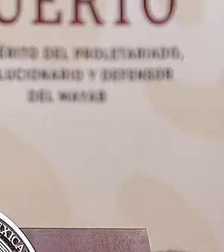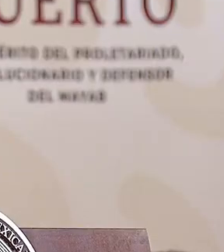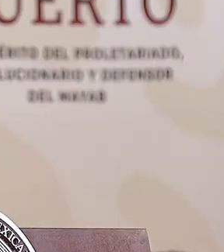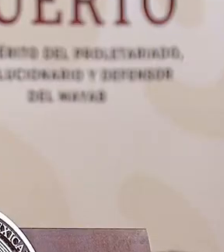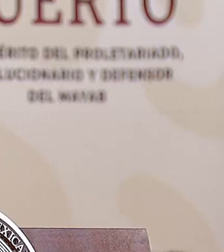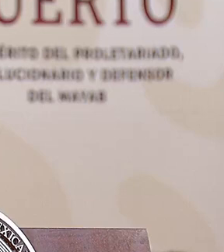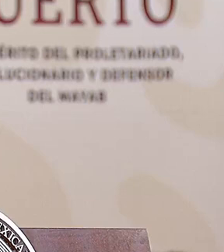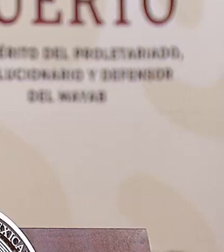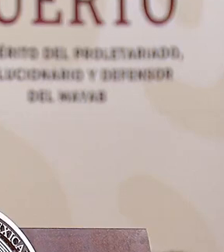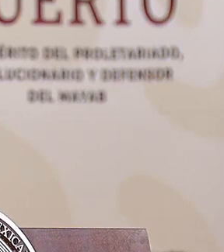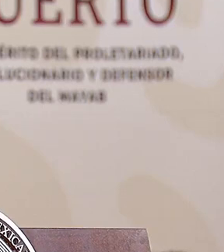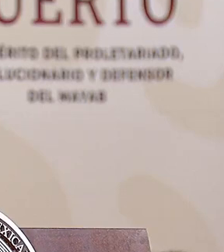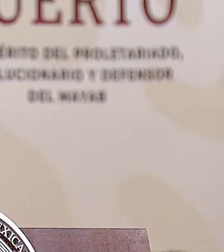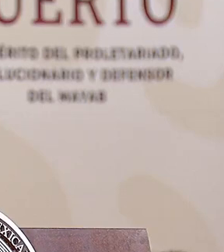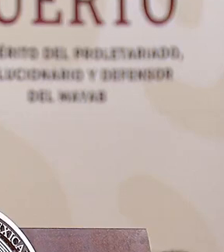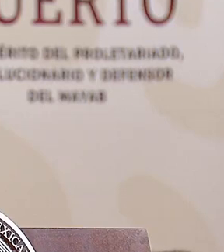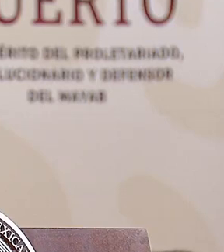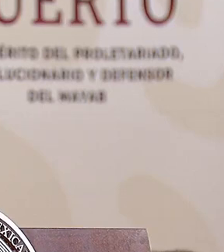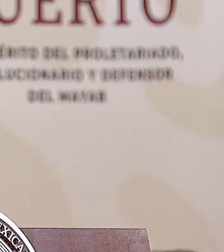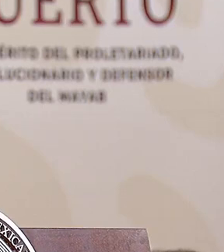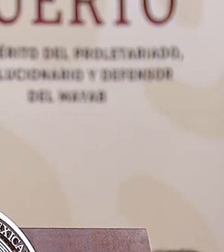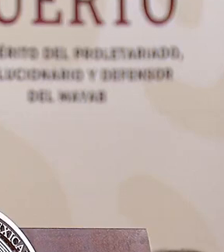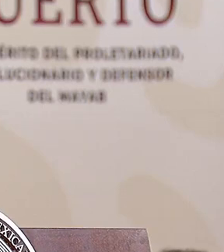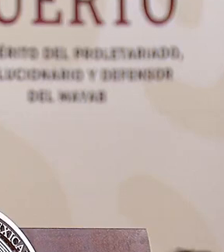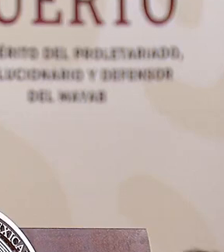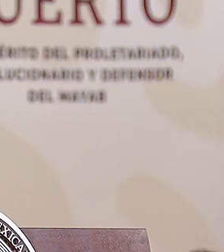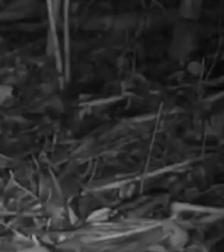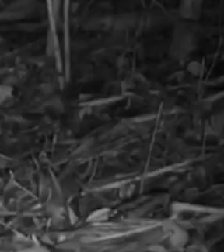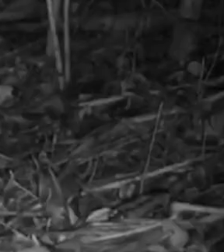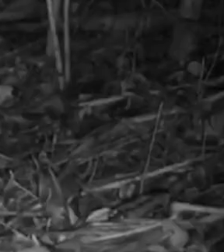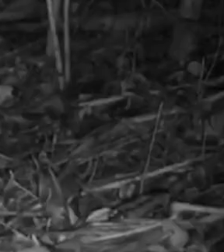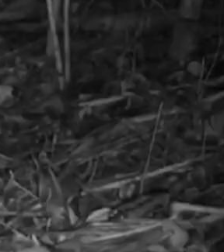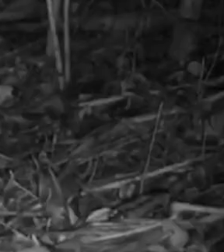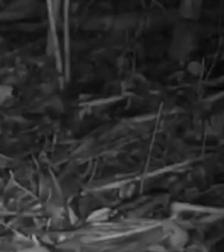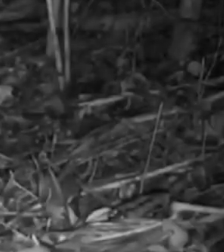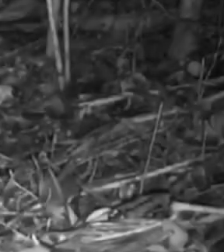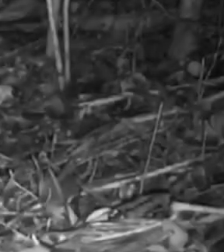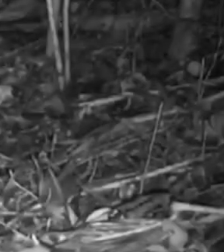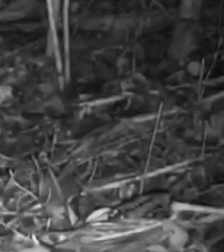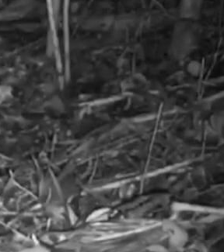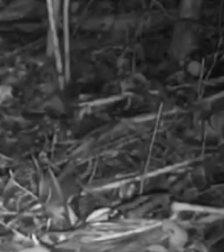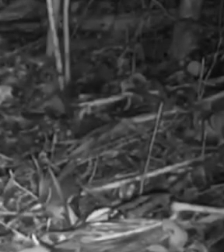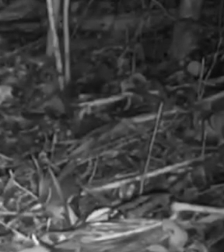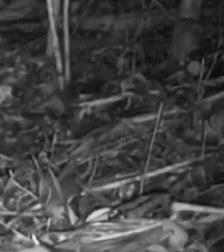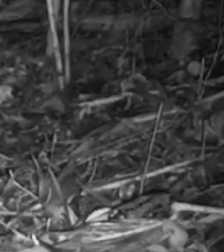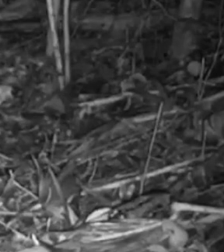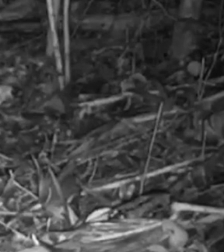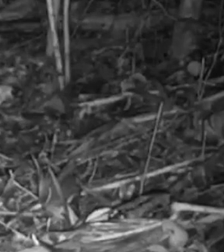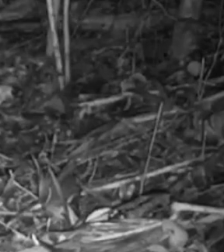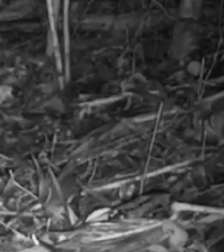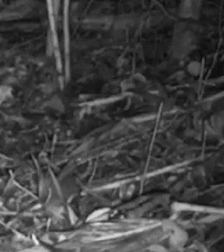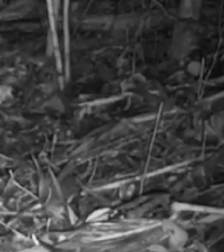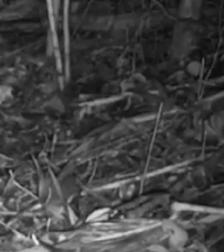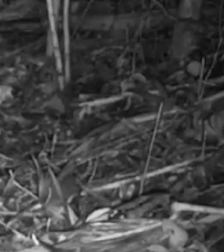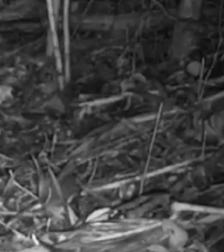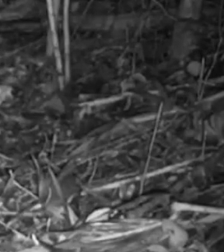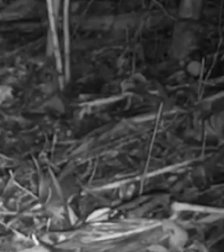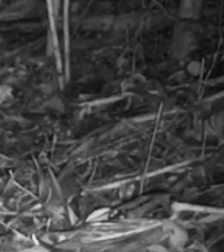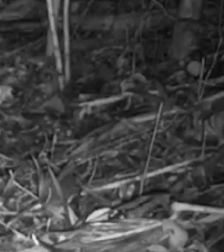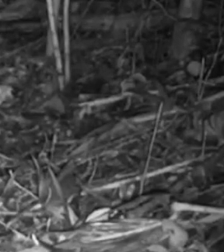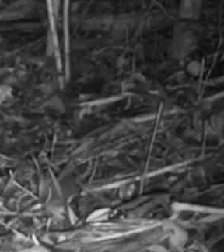la presencia de fauna nativa en las cercanías del trazo de la vía férrea. En el proyecto del Tren Maya se